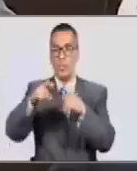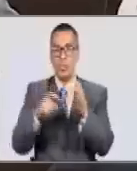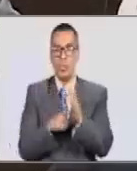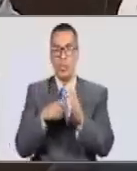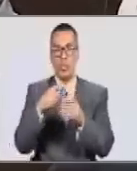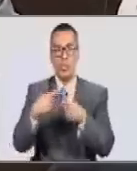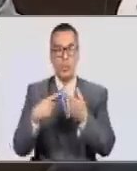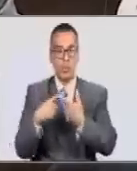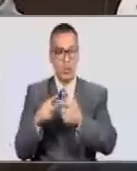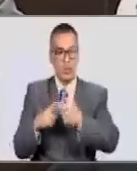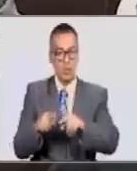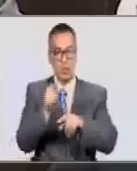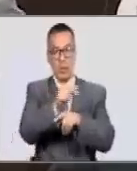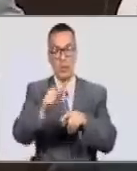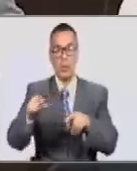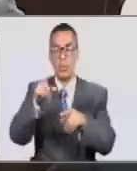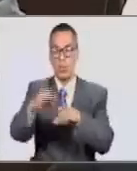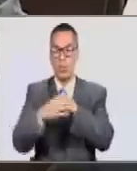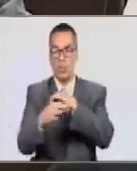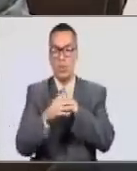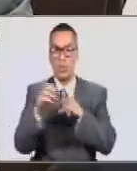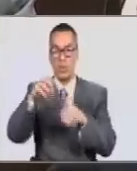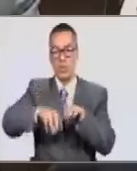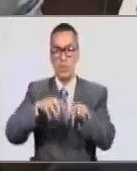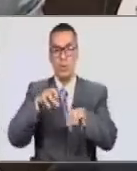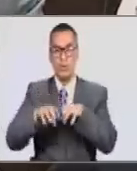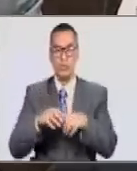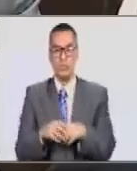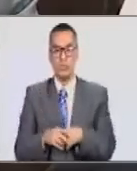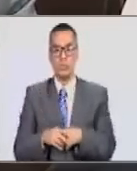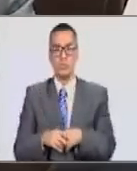para aplicación a todos los ciudadanos de ese estado o de ese municipio.